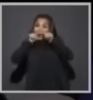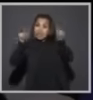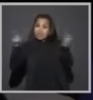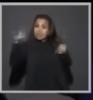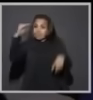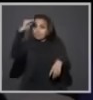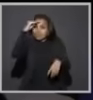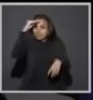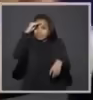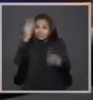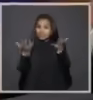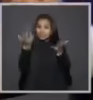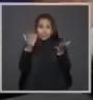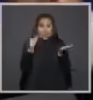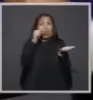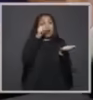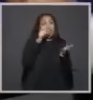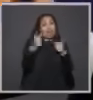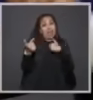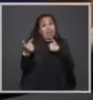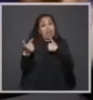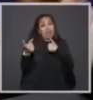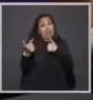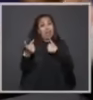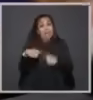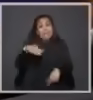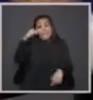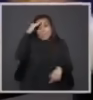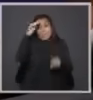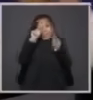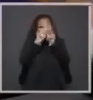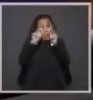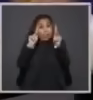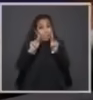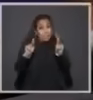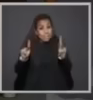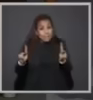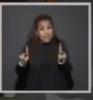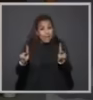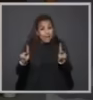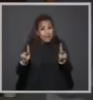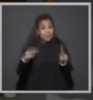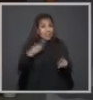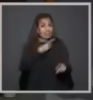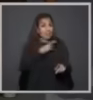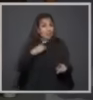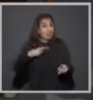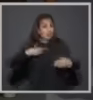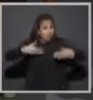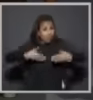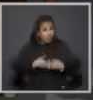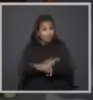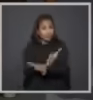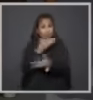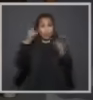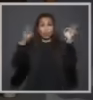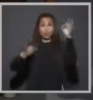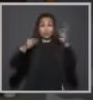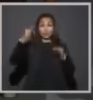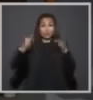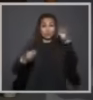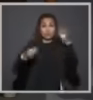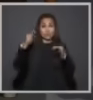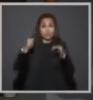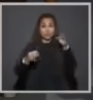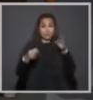fondo, es que nosotros consideramos que la paz y la tranquilidad son frutos de la justicia, que no se puede